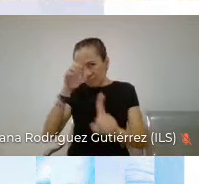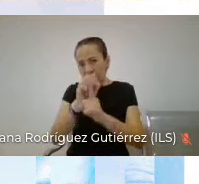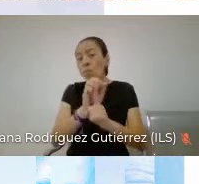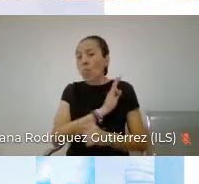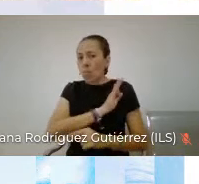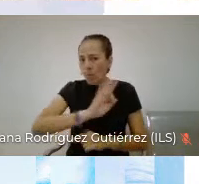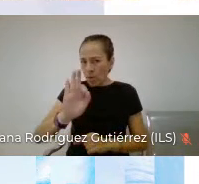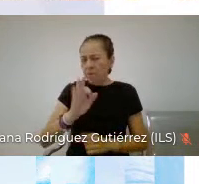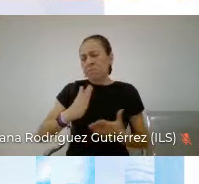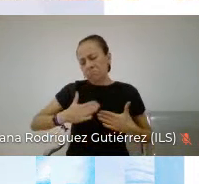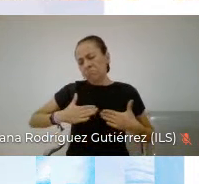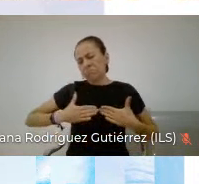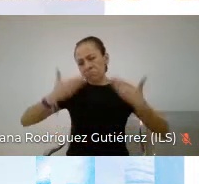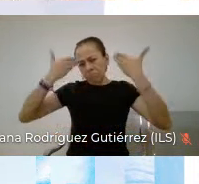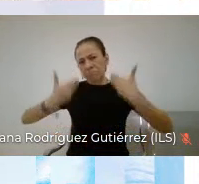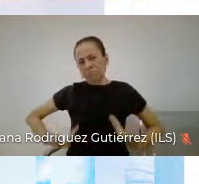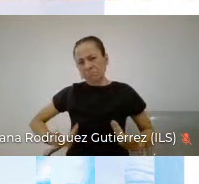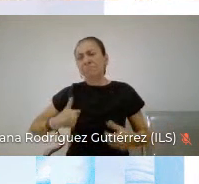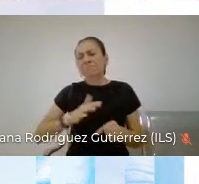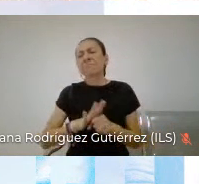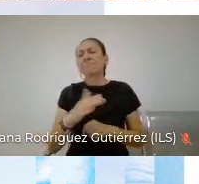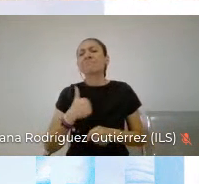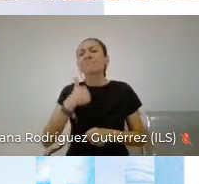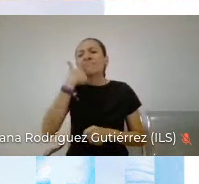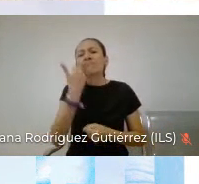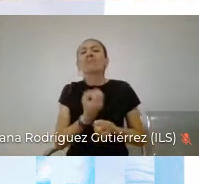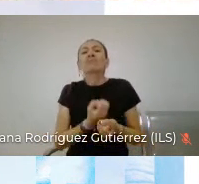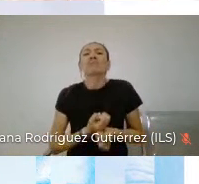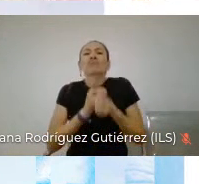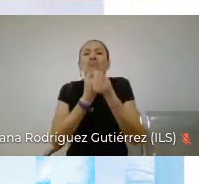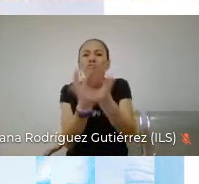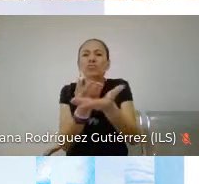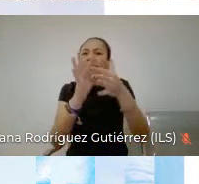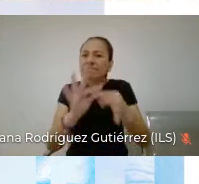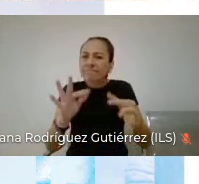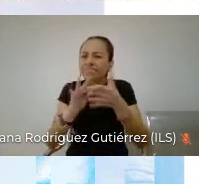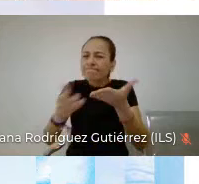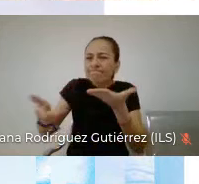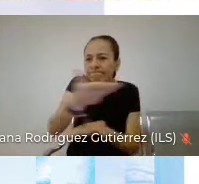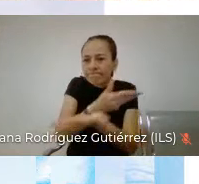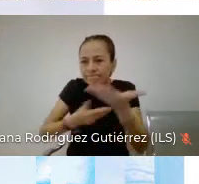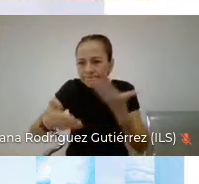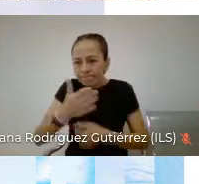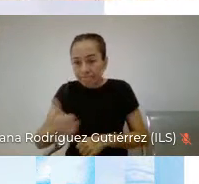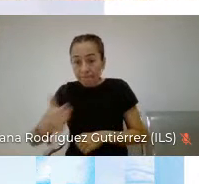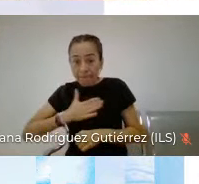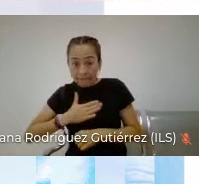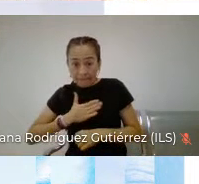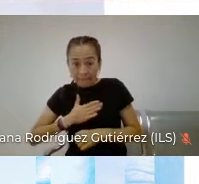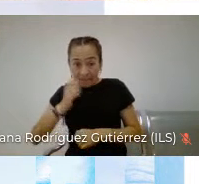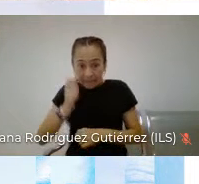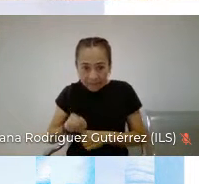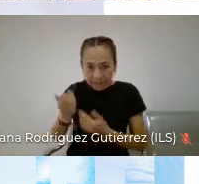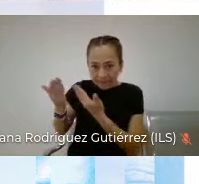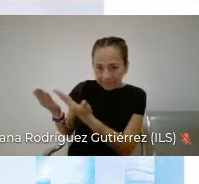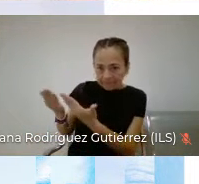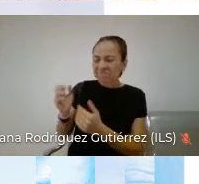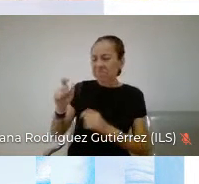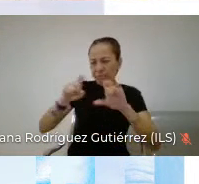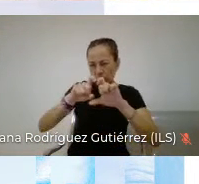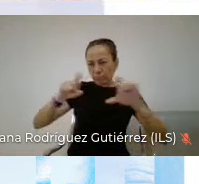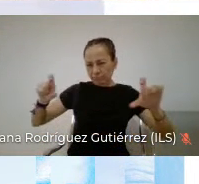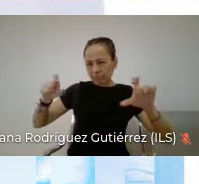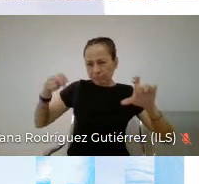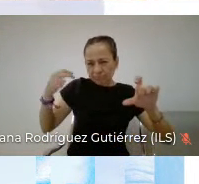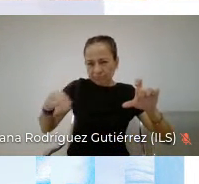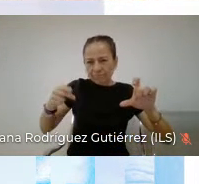gustaría platicar del caso que trabajamos muy directamente en Intrare, ¿no? Que como Laura decía, somos una